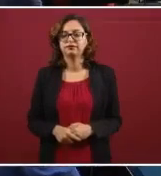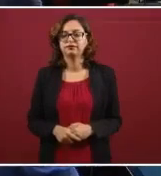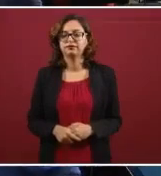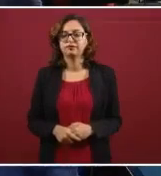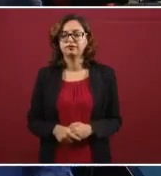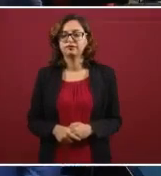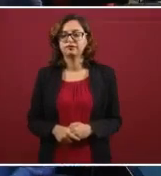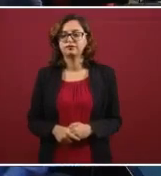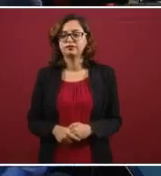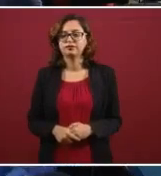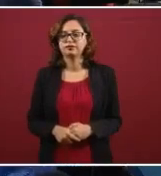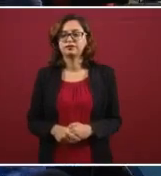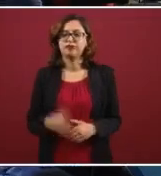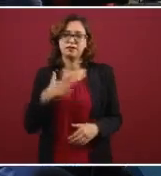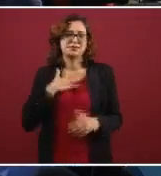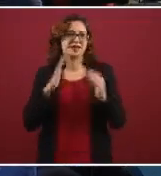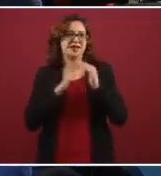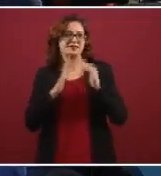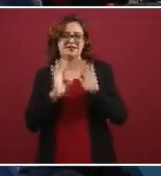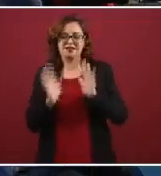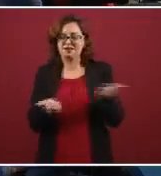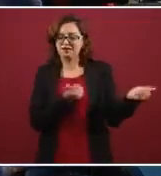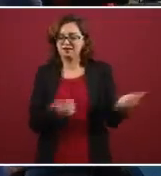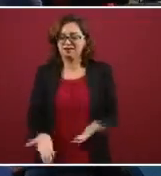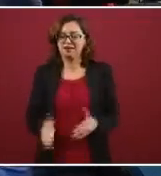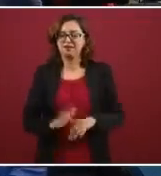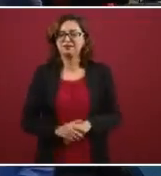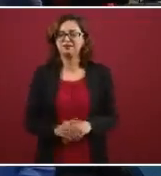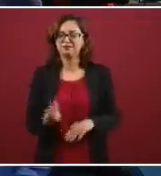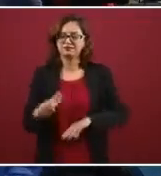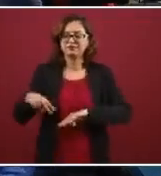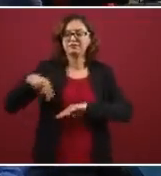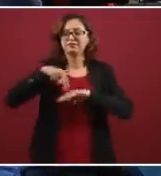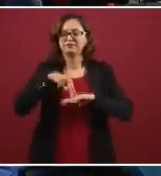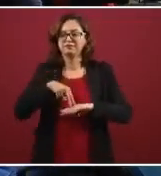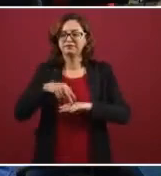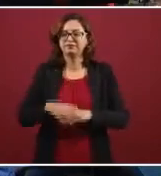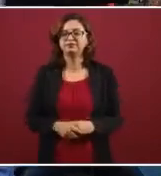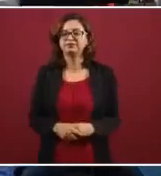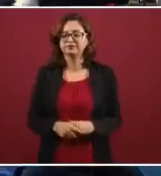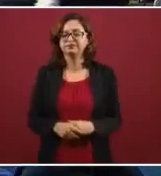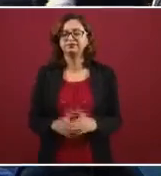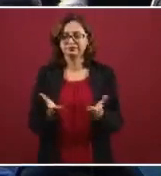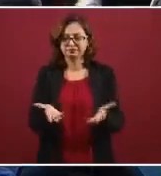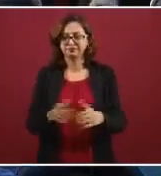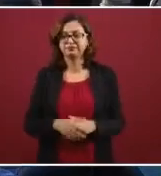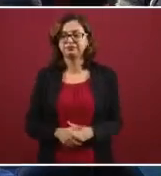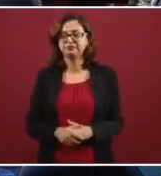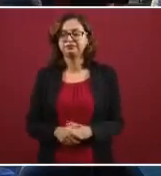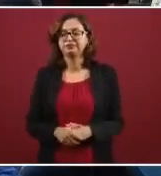Muchas gracias. Y ya soy de la casa, yo también. Ya me traen banquito y todo. Sí, adelante.